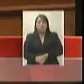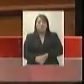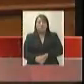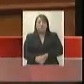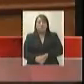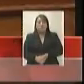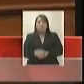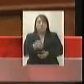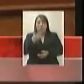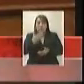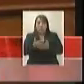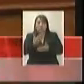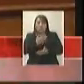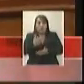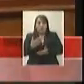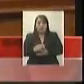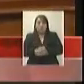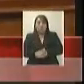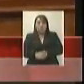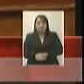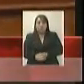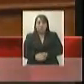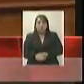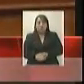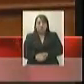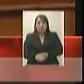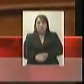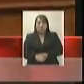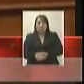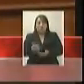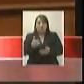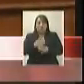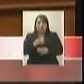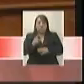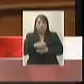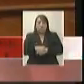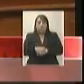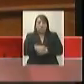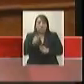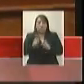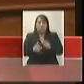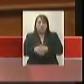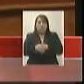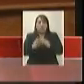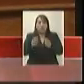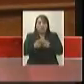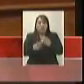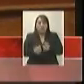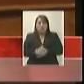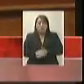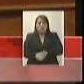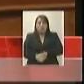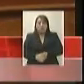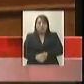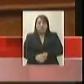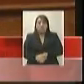Muchísimas gracias, señor presidente. A través suyo, saludar a todos mis colegas